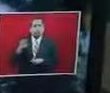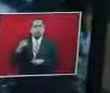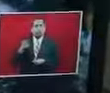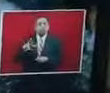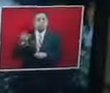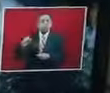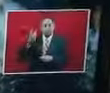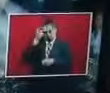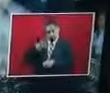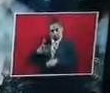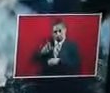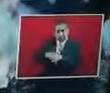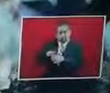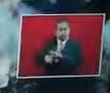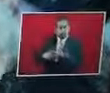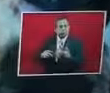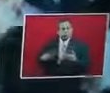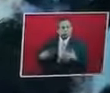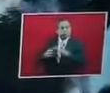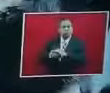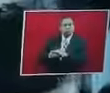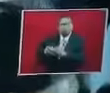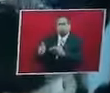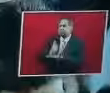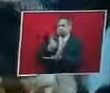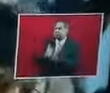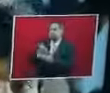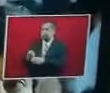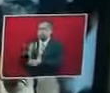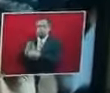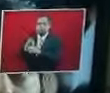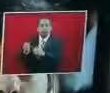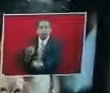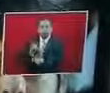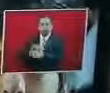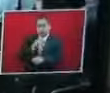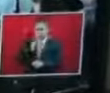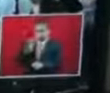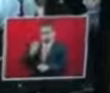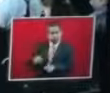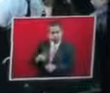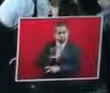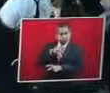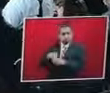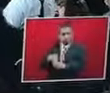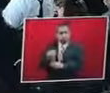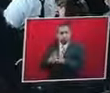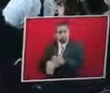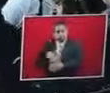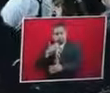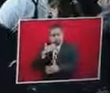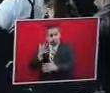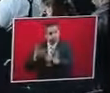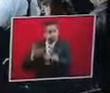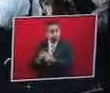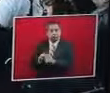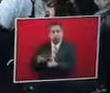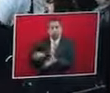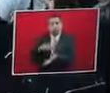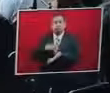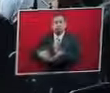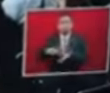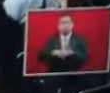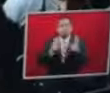de vinculación ciudadana de la Secretaría de Seguridad, también ha estado involucrado en el escándalo de la compra de